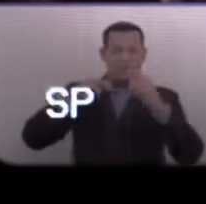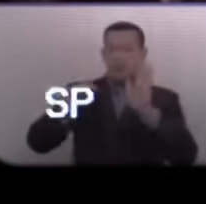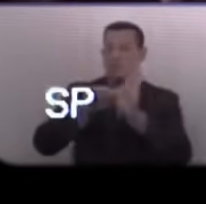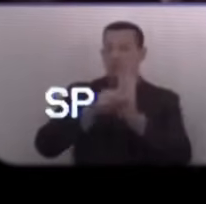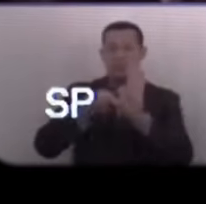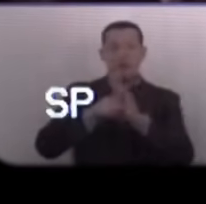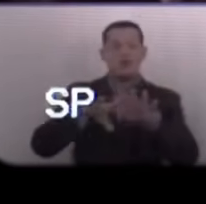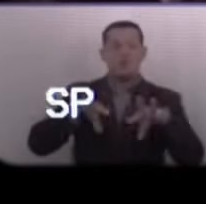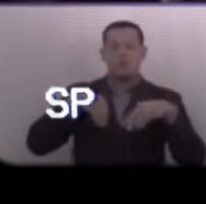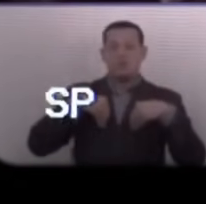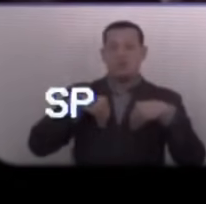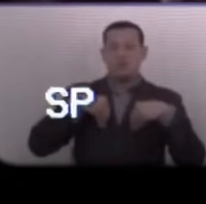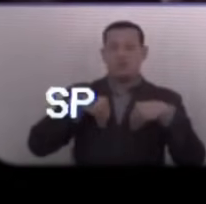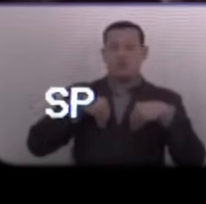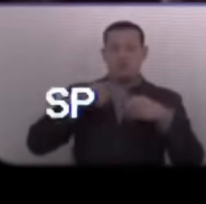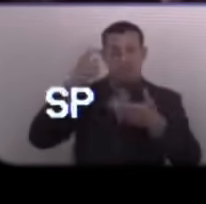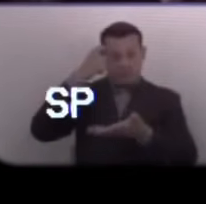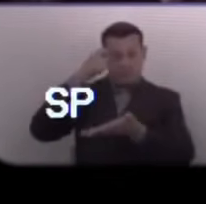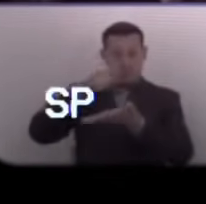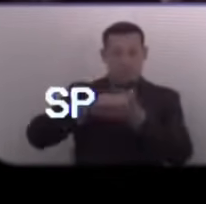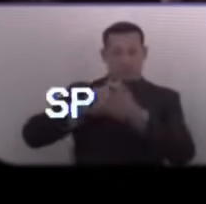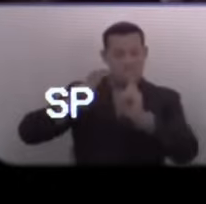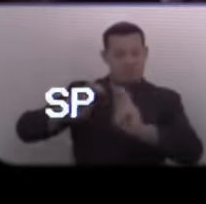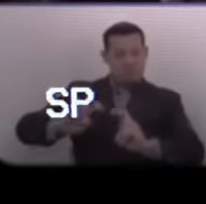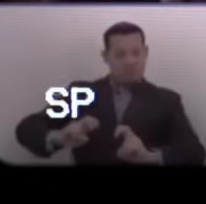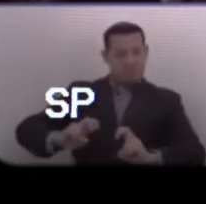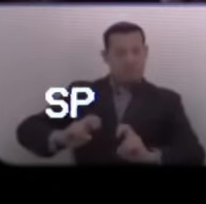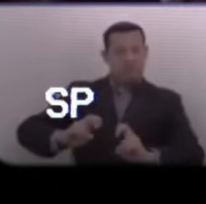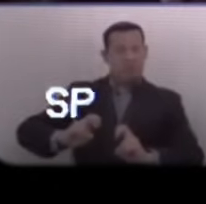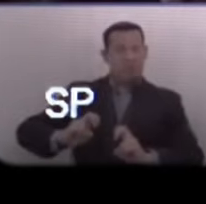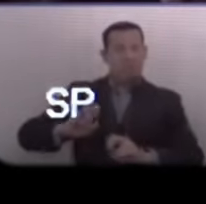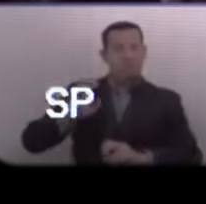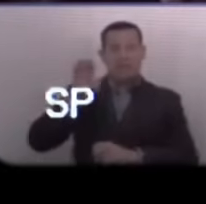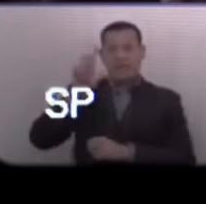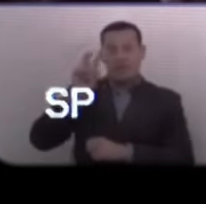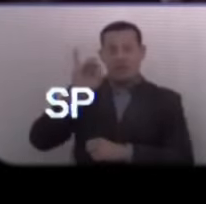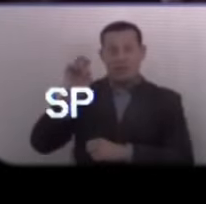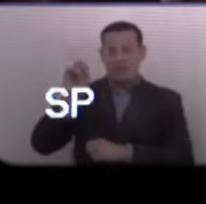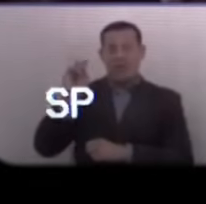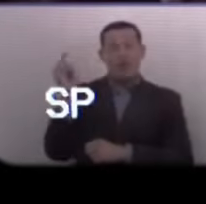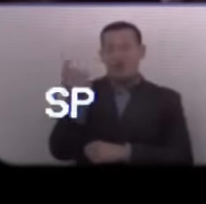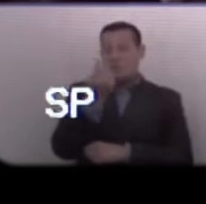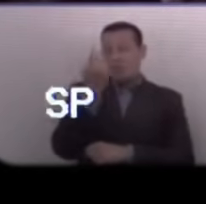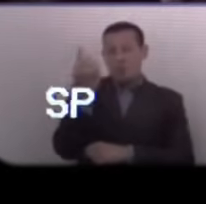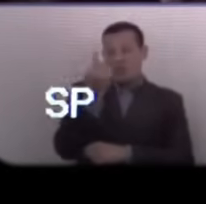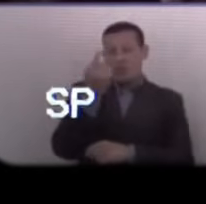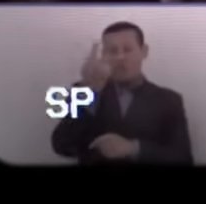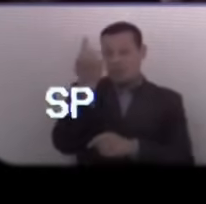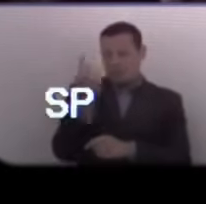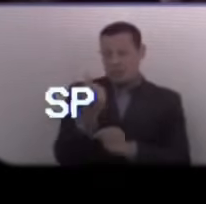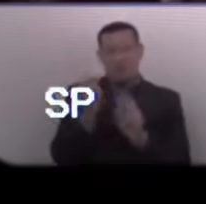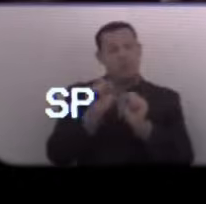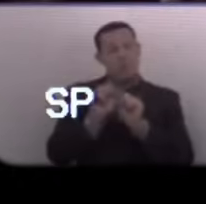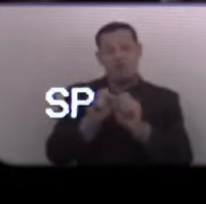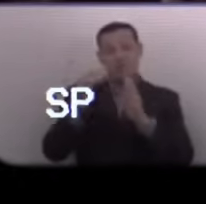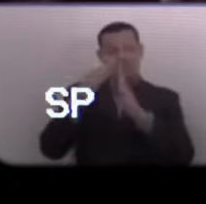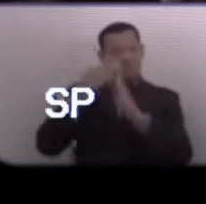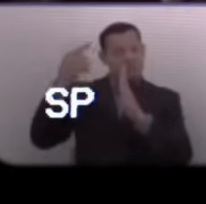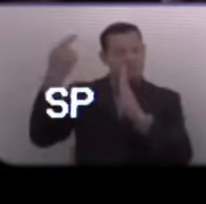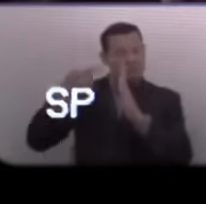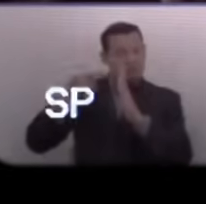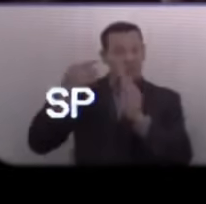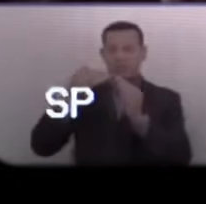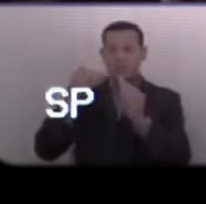a hacerle una autopsia. Elvis no es la única persona que ha muerto en este régimen de excepción.